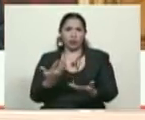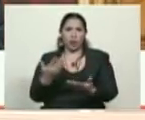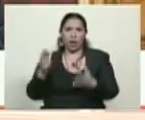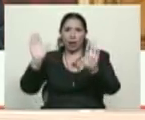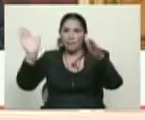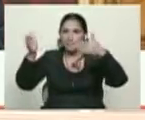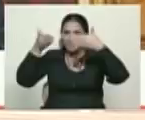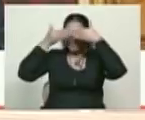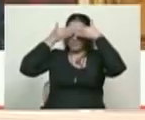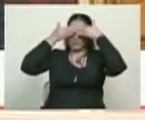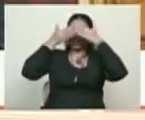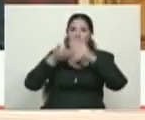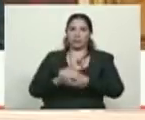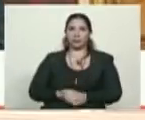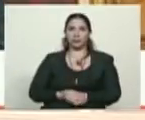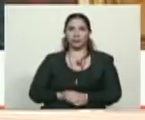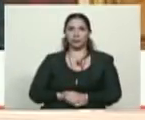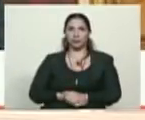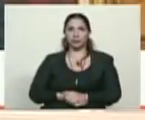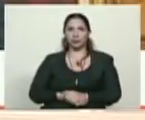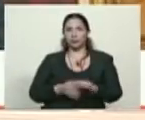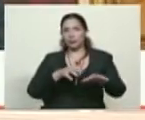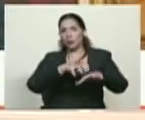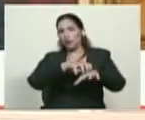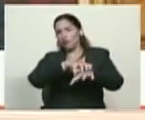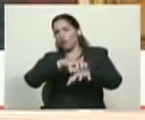Invisibilizando a la inmensa